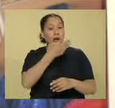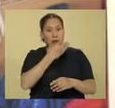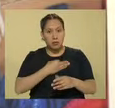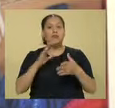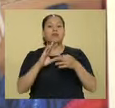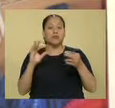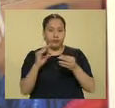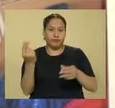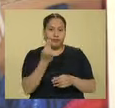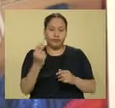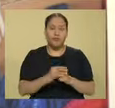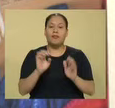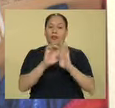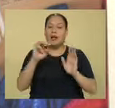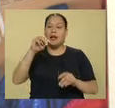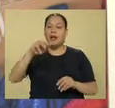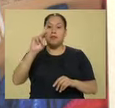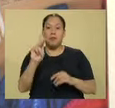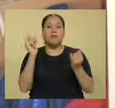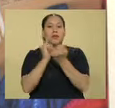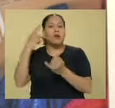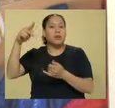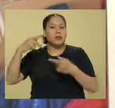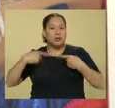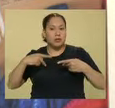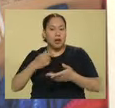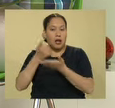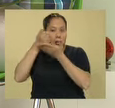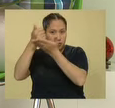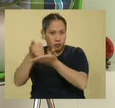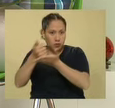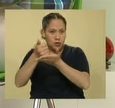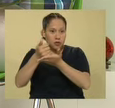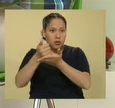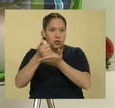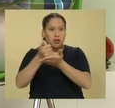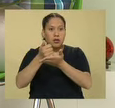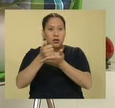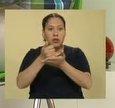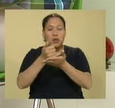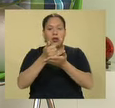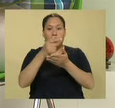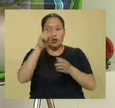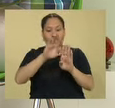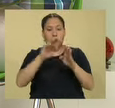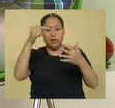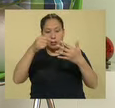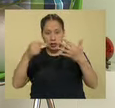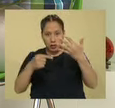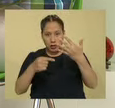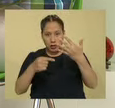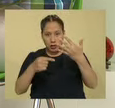nos menciona que el Ministerio Público y sus auxiliares les presten a los servicios que constitucionalmente tienen